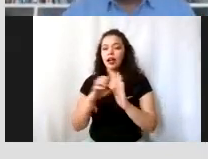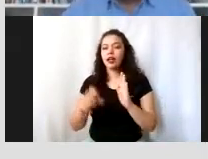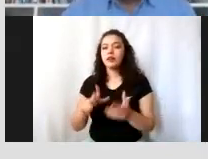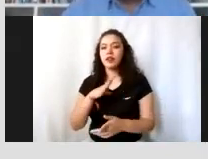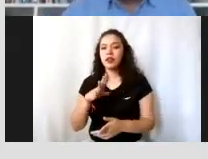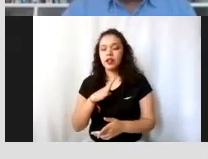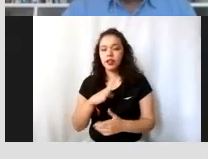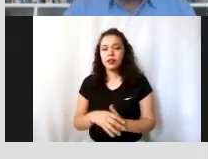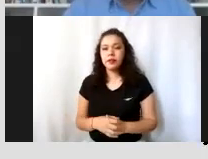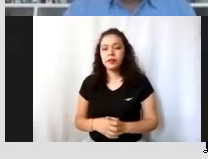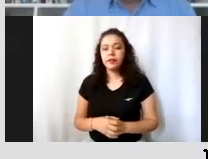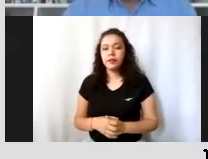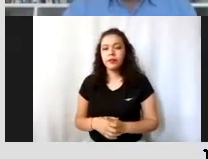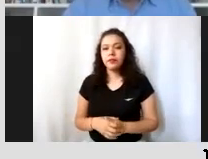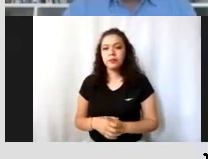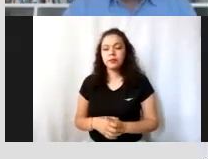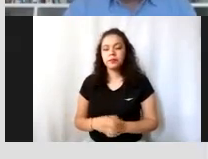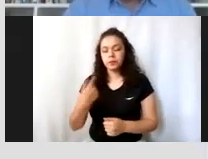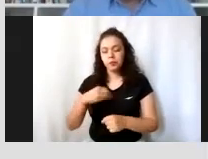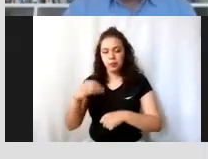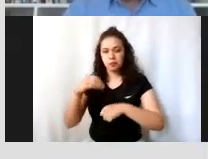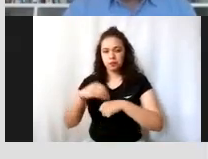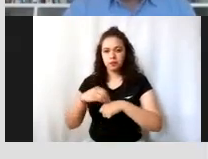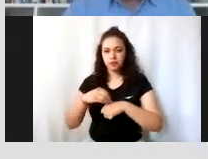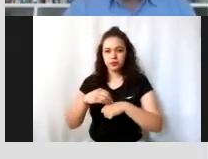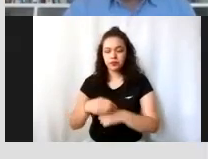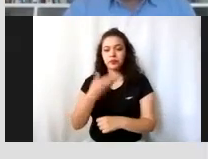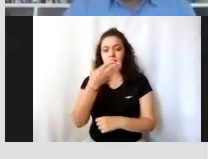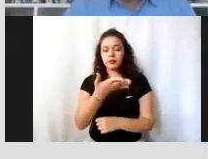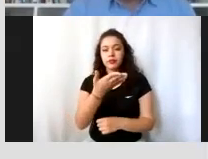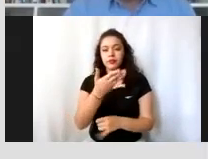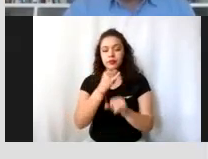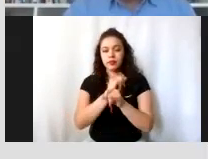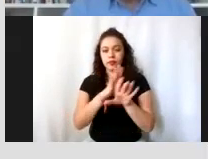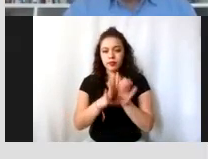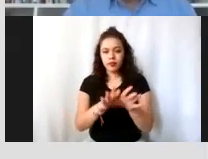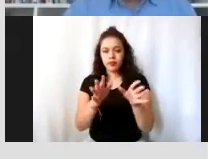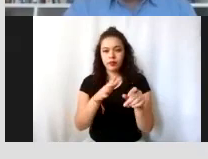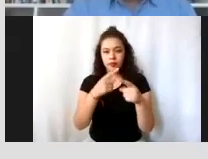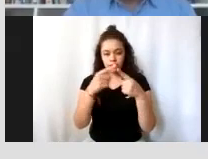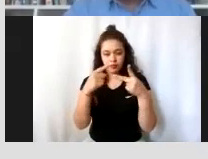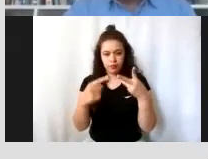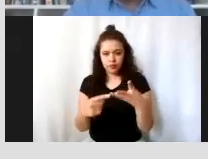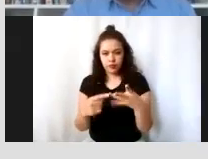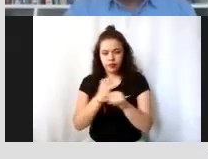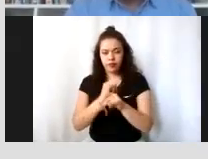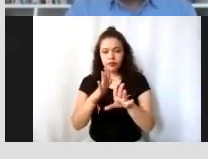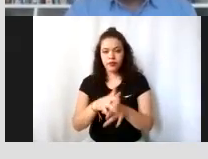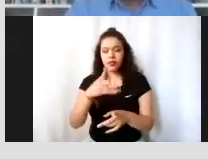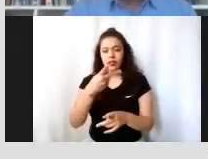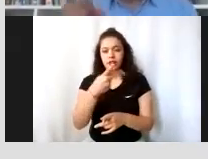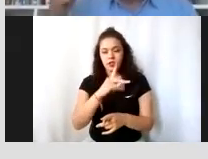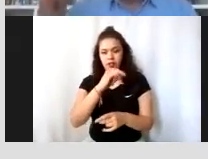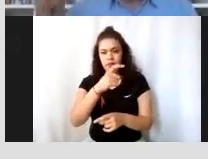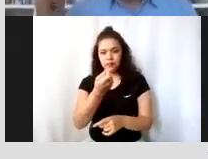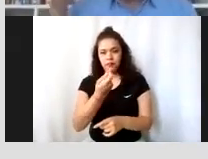pantalla, decimos, se solicitarán los siguientes datos personales, datos identificativos,